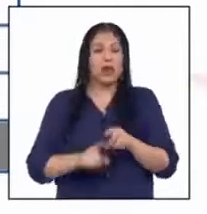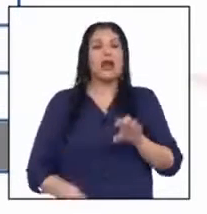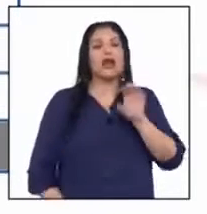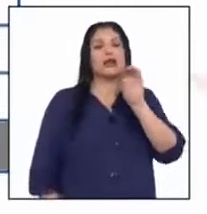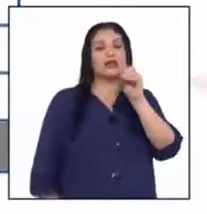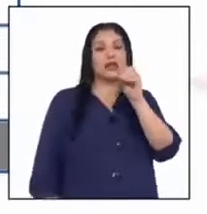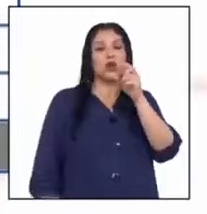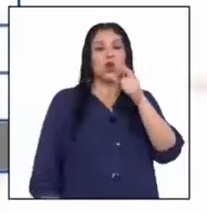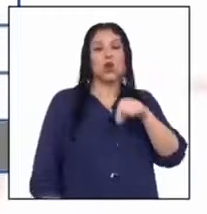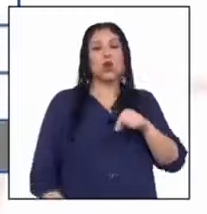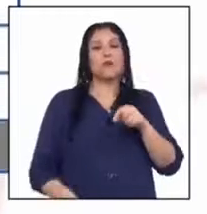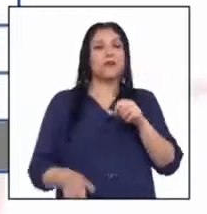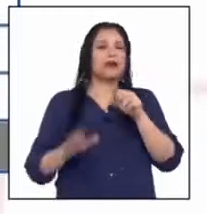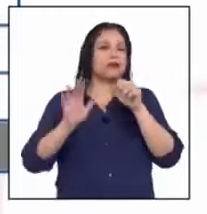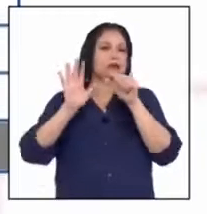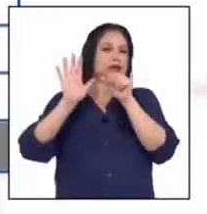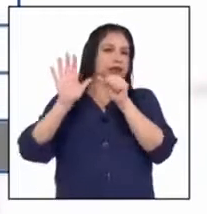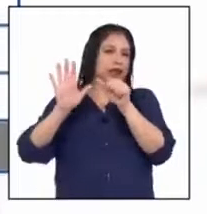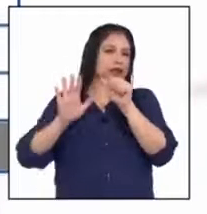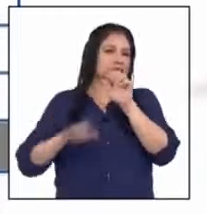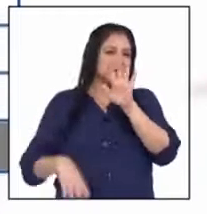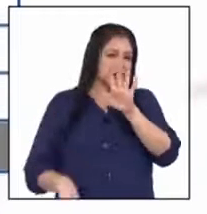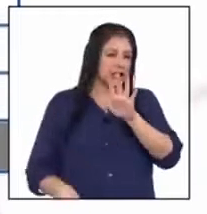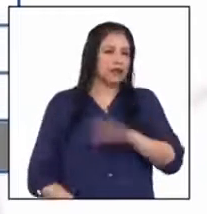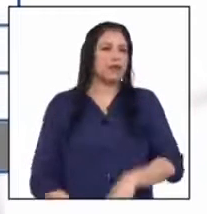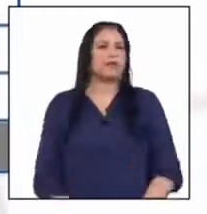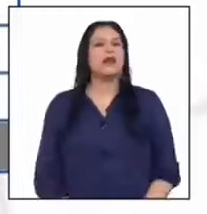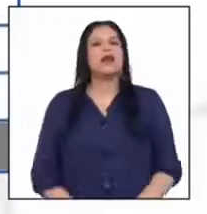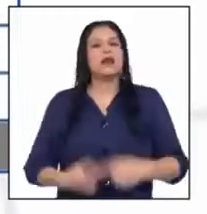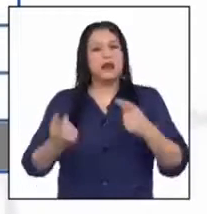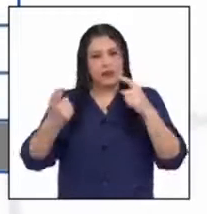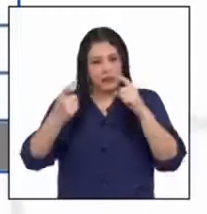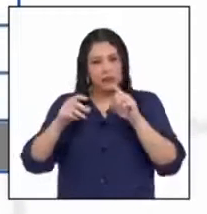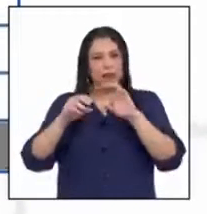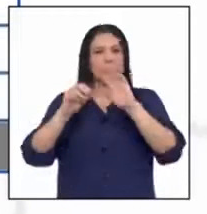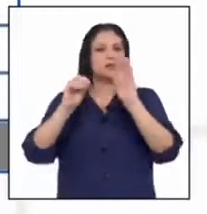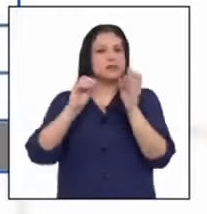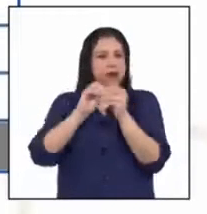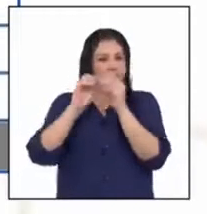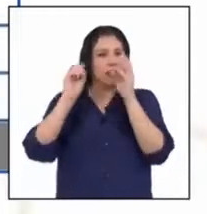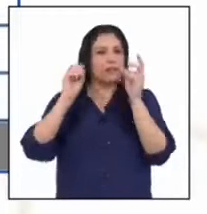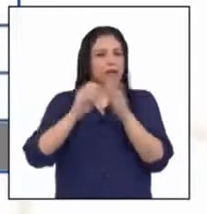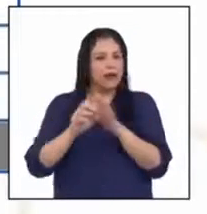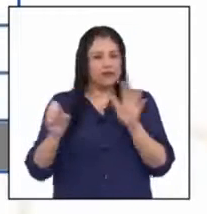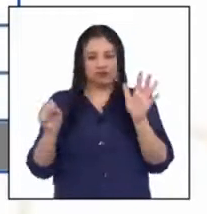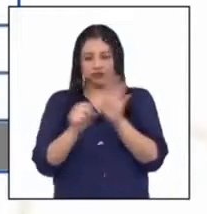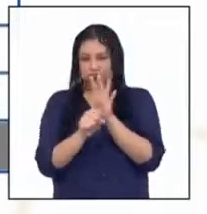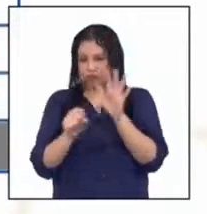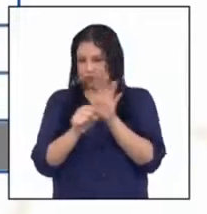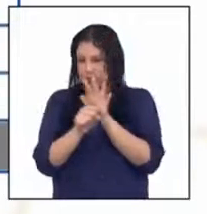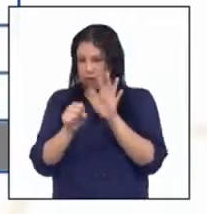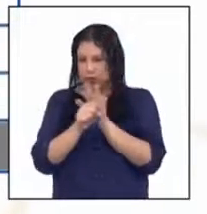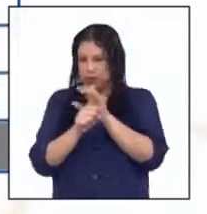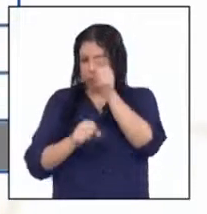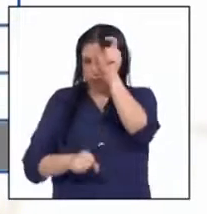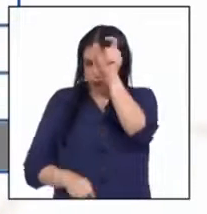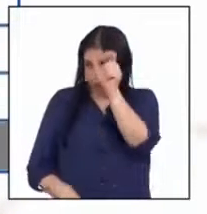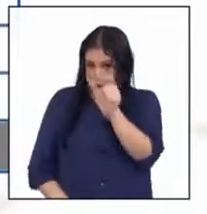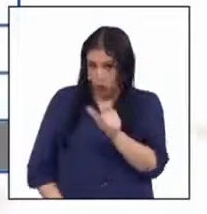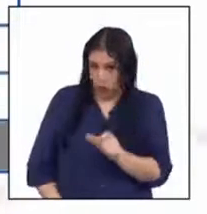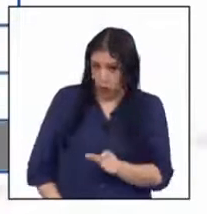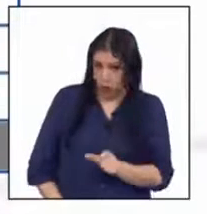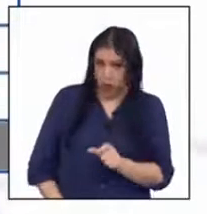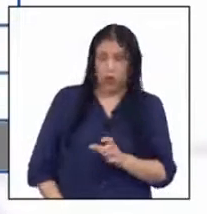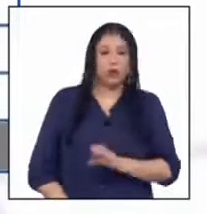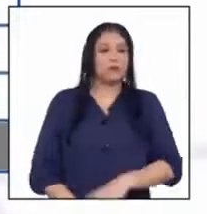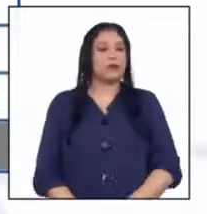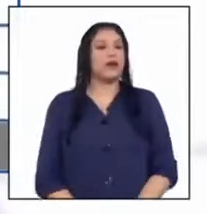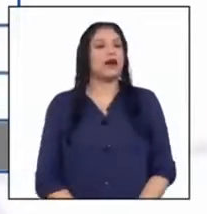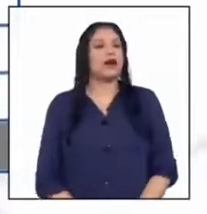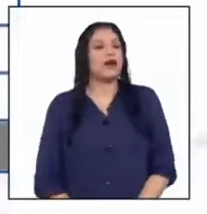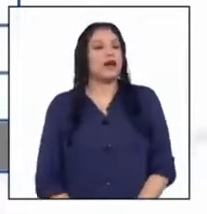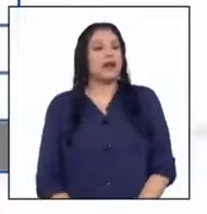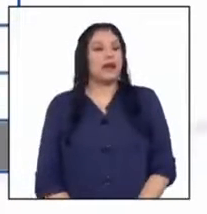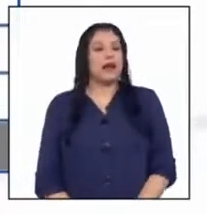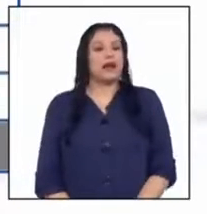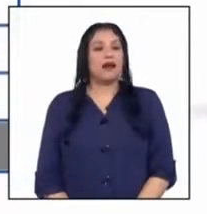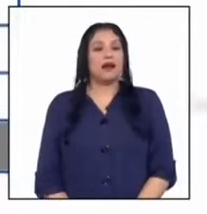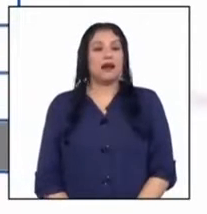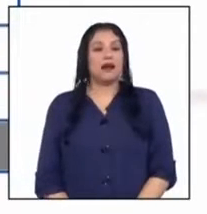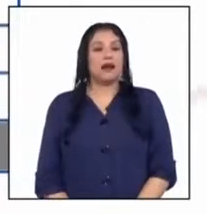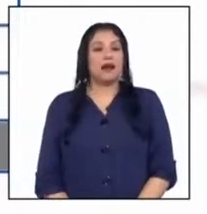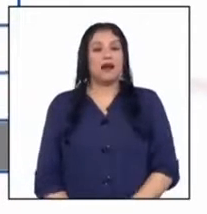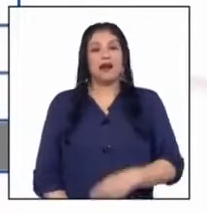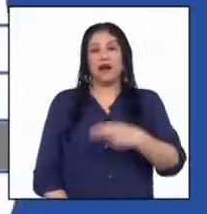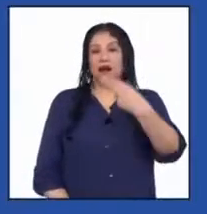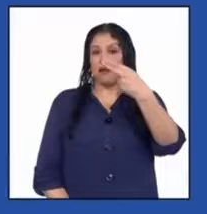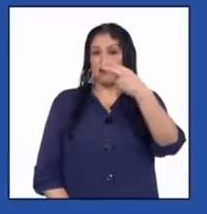a 0,65. Y así sucesivamente hasta completar todos los valores de la columna correspondiente a la frecuencia relativa acumulada.